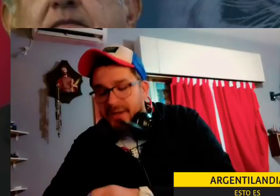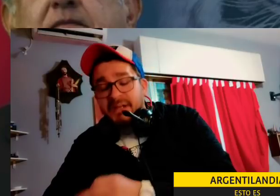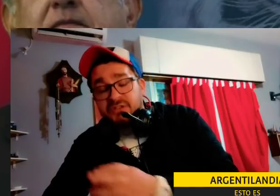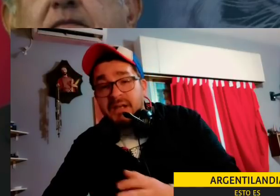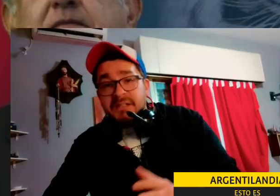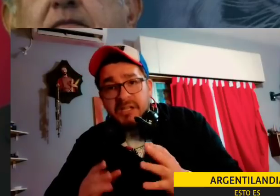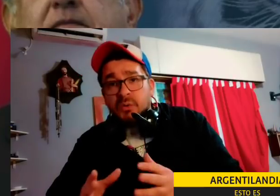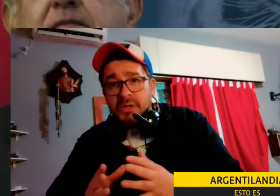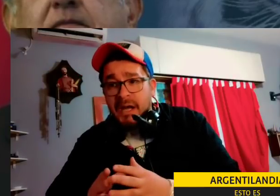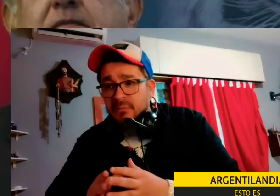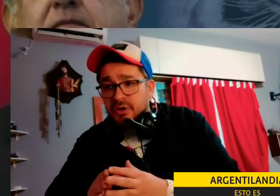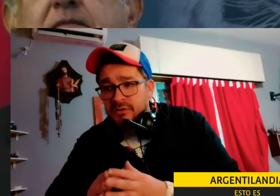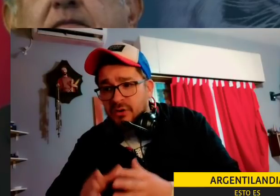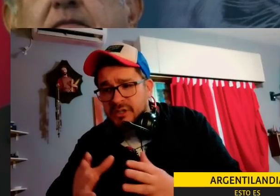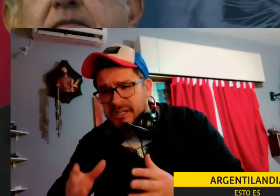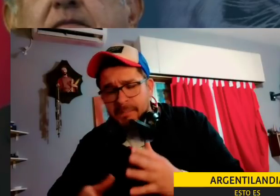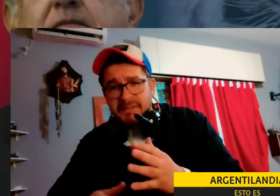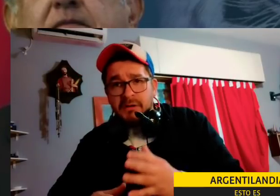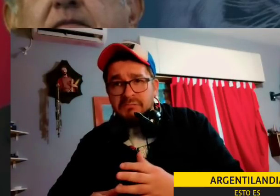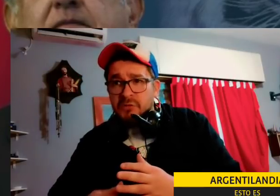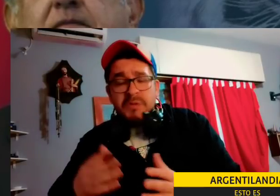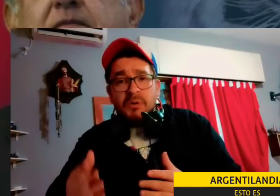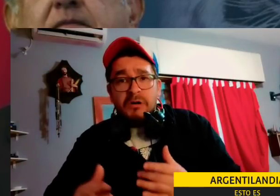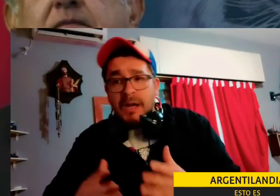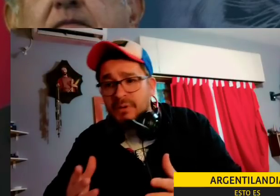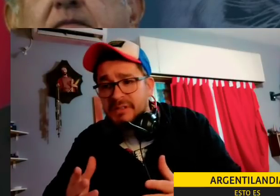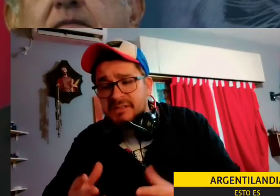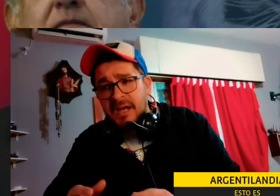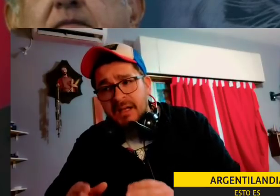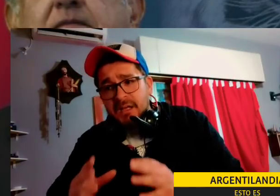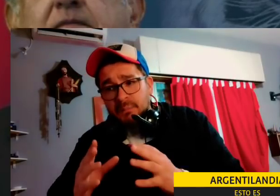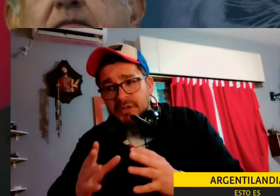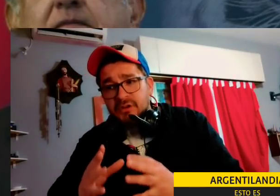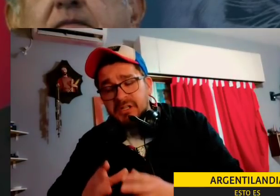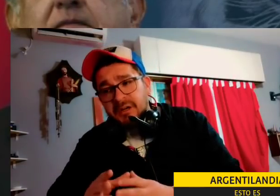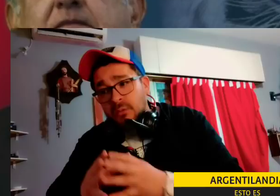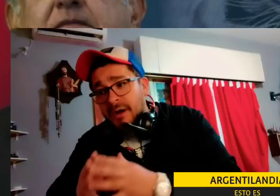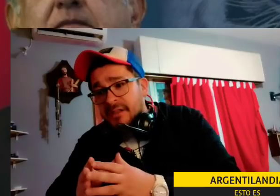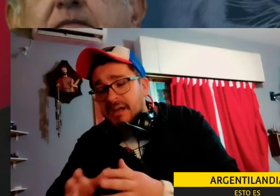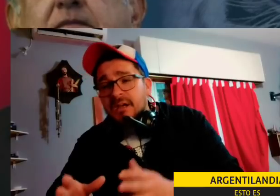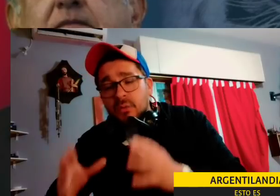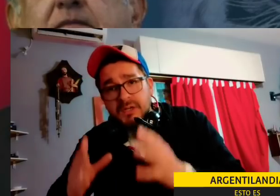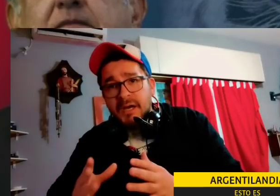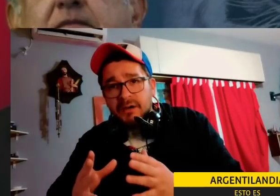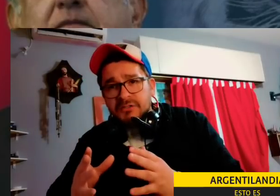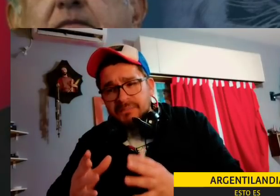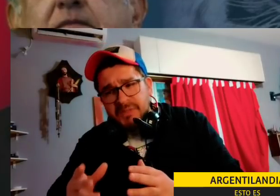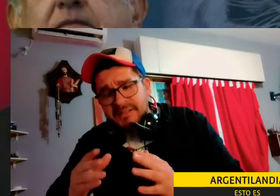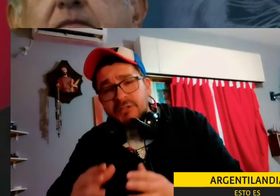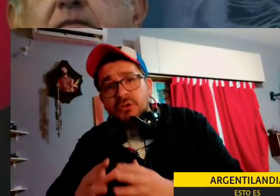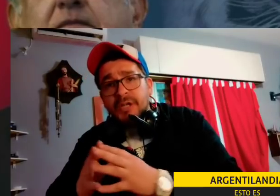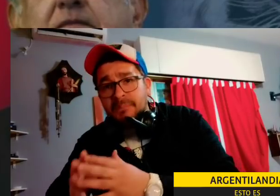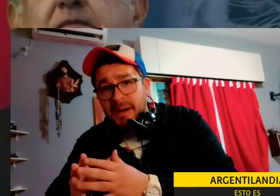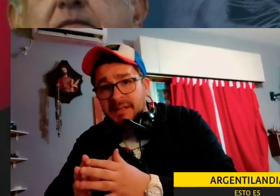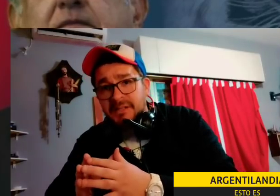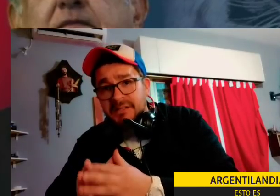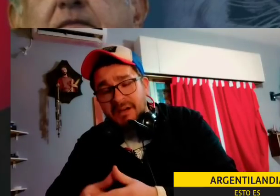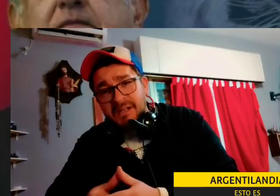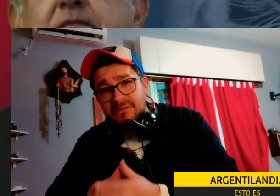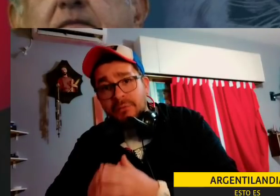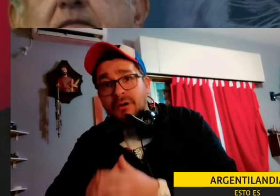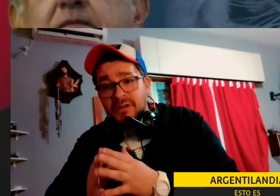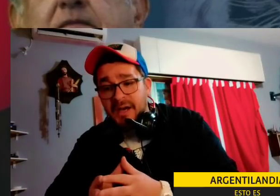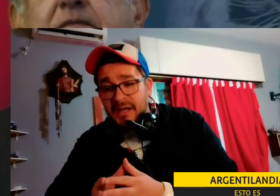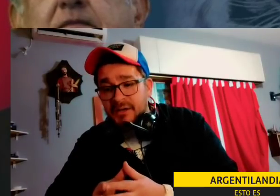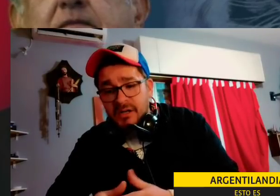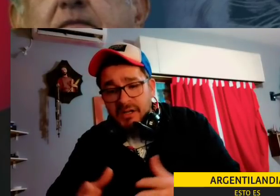mismo, la Guardia Nacional quiere cuidar a AMLO, no quiere que pase con lo mismo que con la policía. Por eso los quiere resguardar, cuidarlos y que sea todo transparente